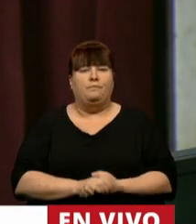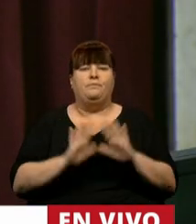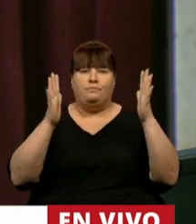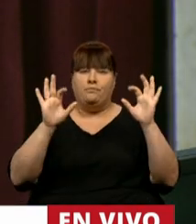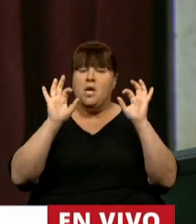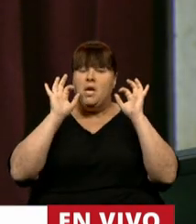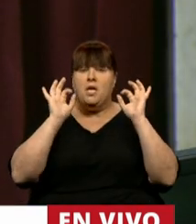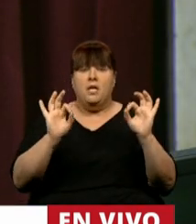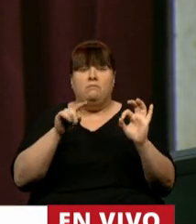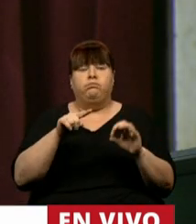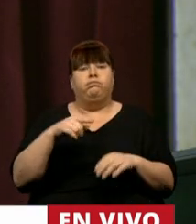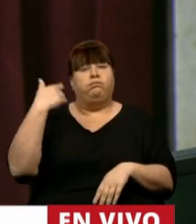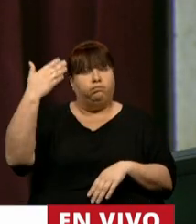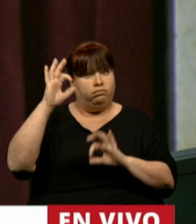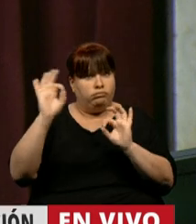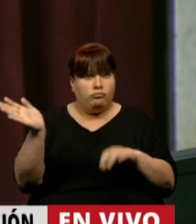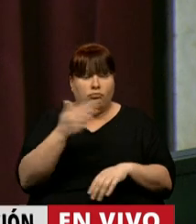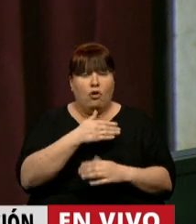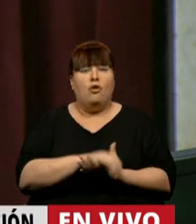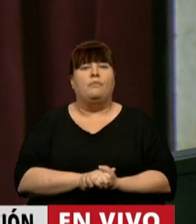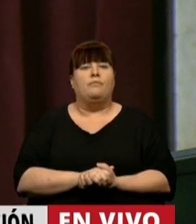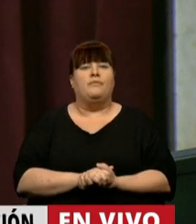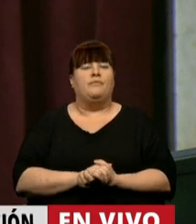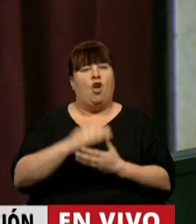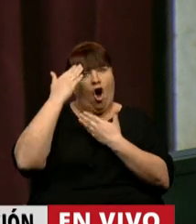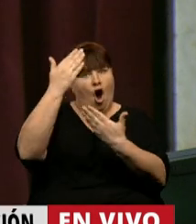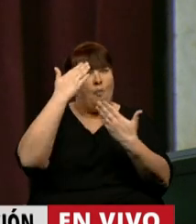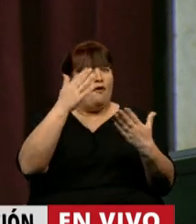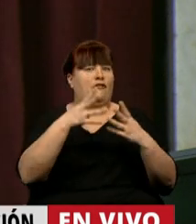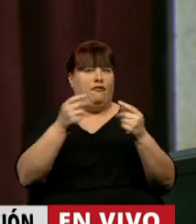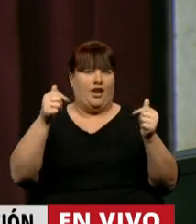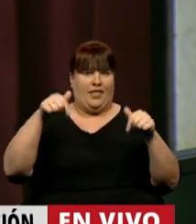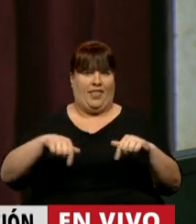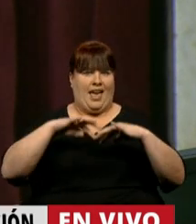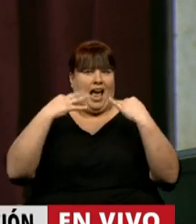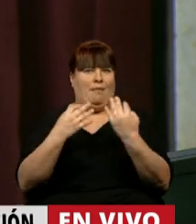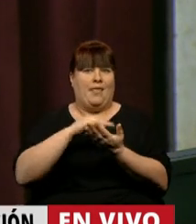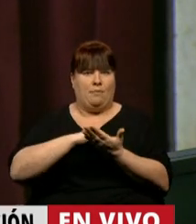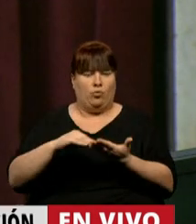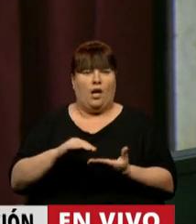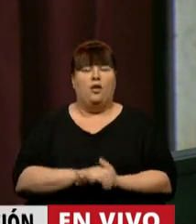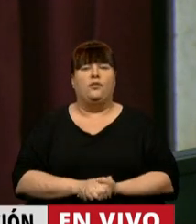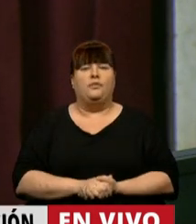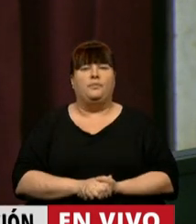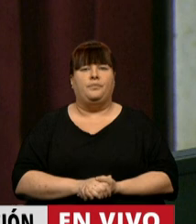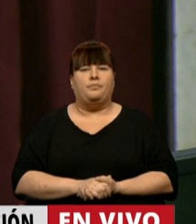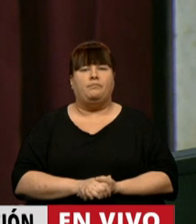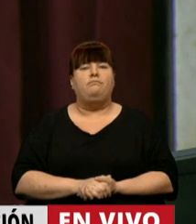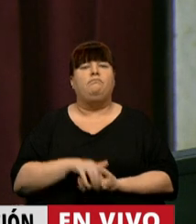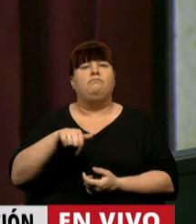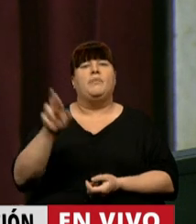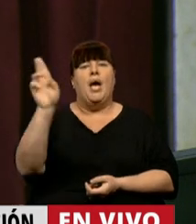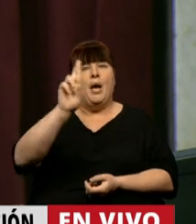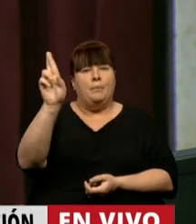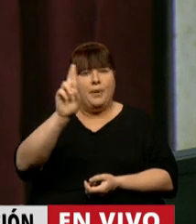con las palabras vertidas quedan rendidos los homenajes de esta honorable cámara en el día de hoy para una